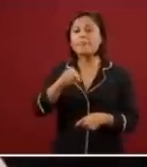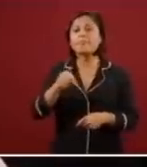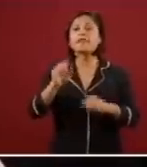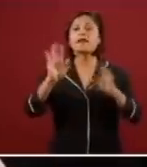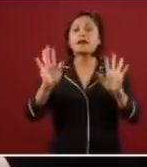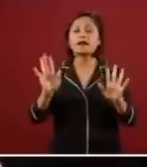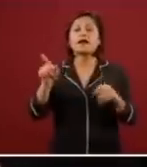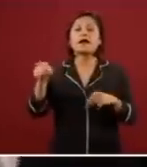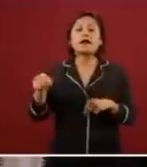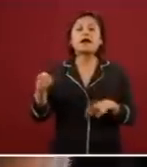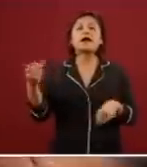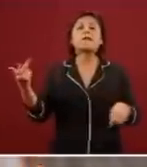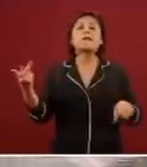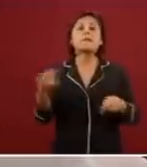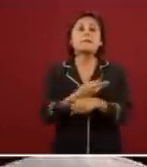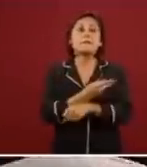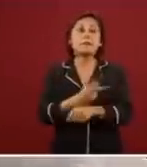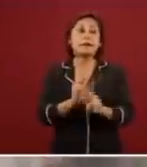fosas